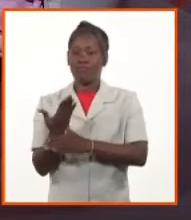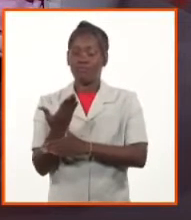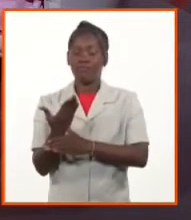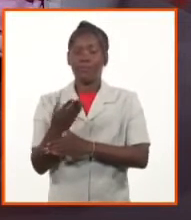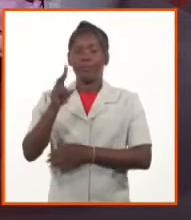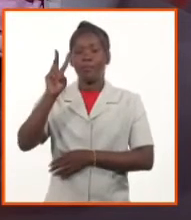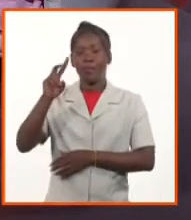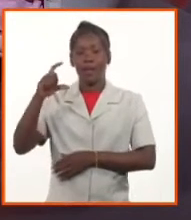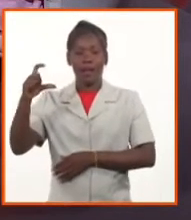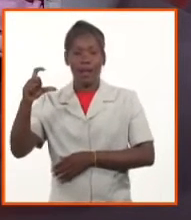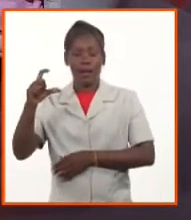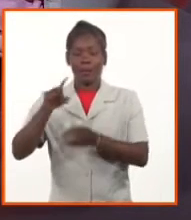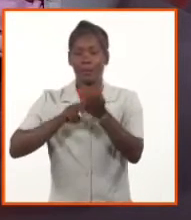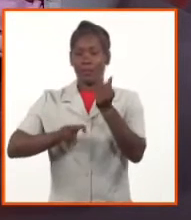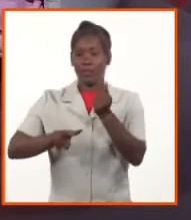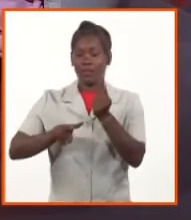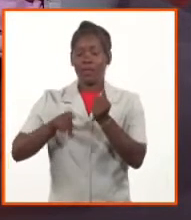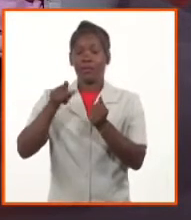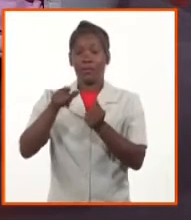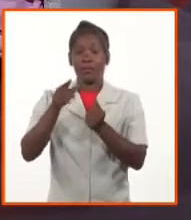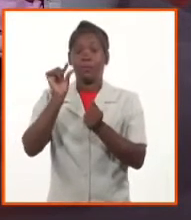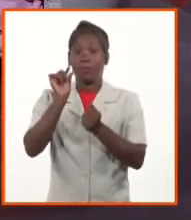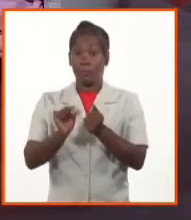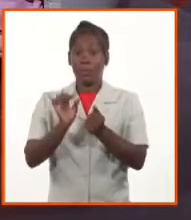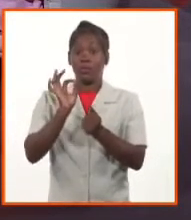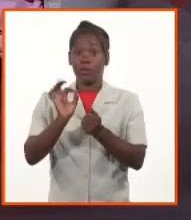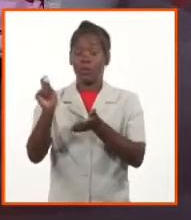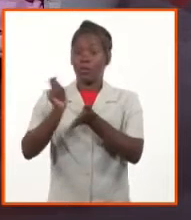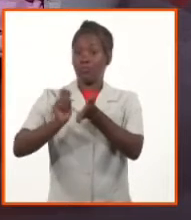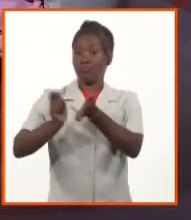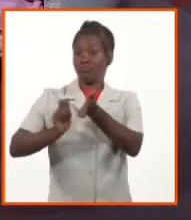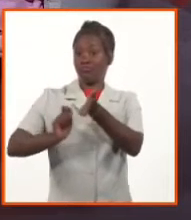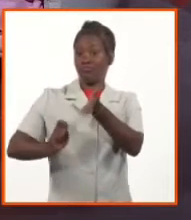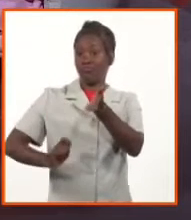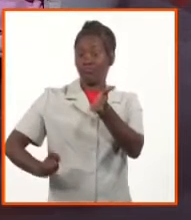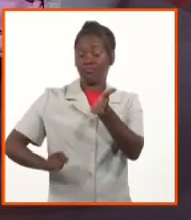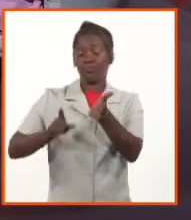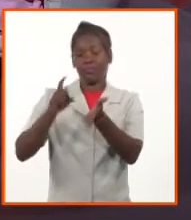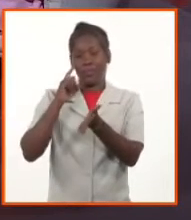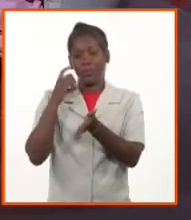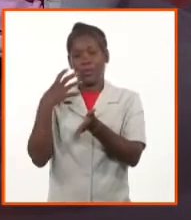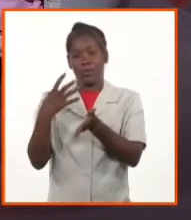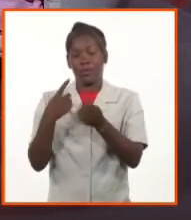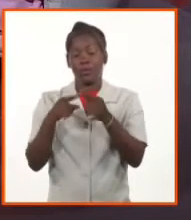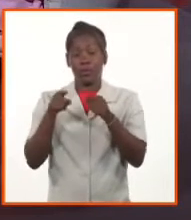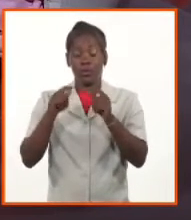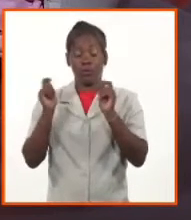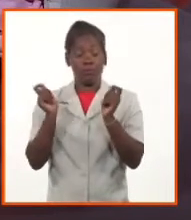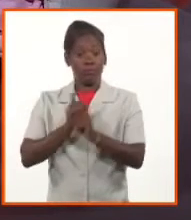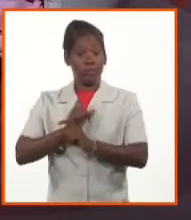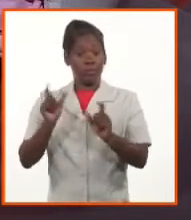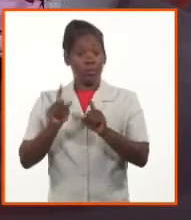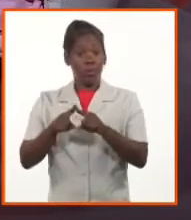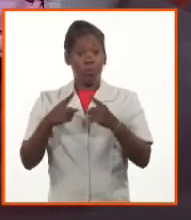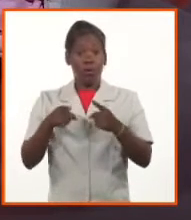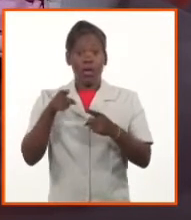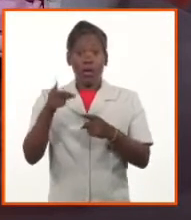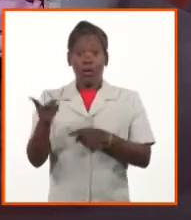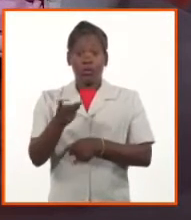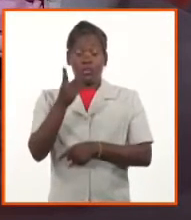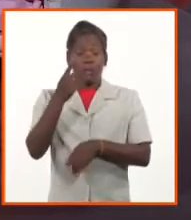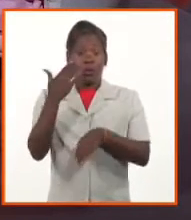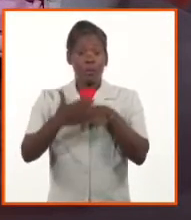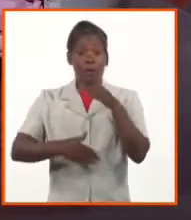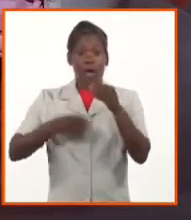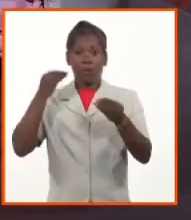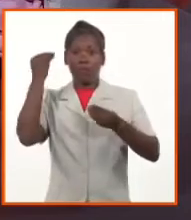artículos, con selección del maestro de juventud de Luis Figueroa, que también, como se ha dicho aquí, asombra muchísimo la profundidad en el pensamiento de ellos, en textos como ¿Por